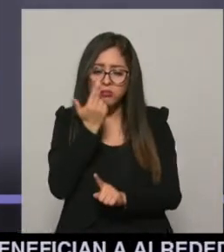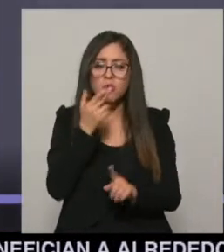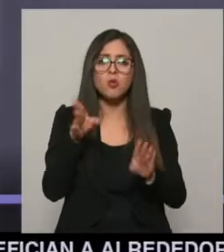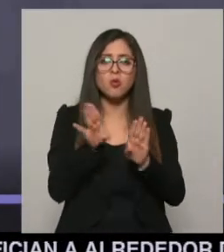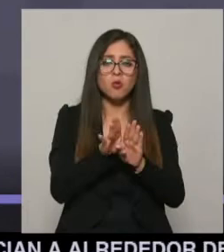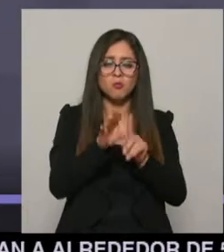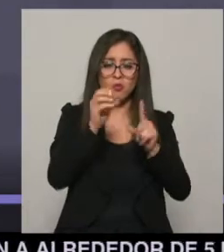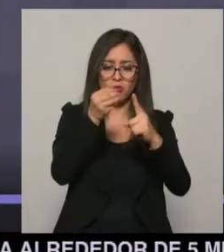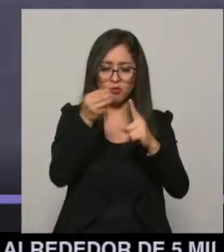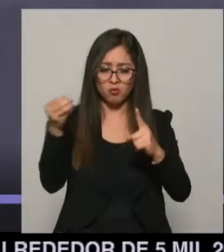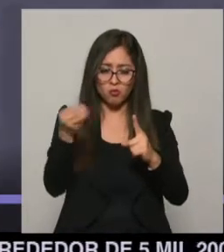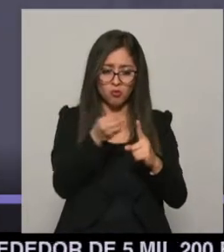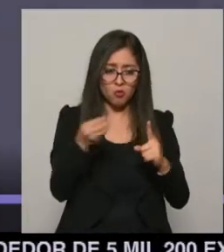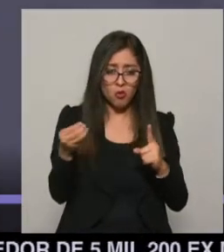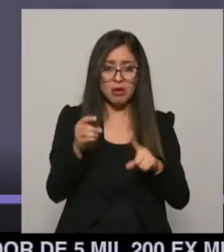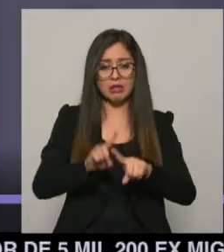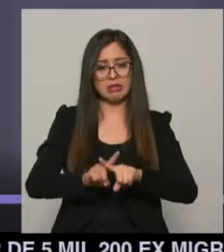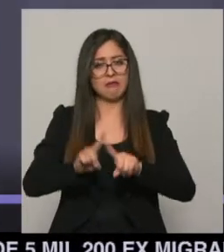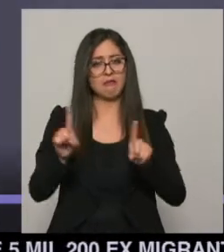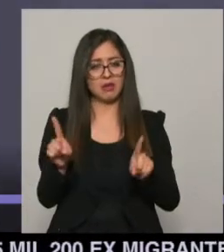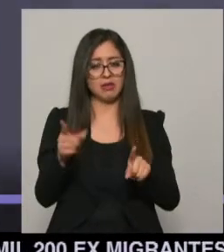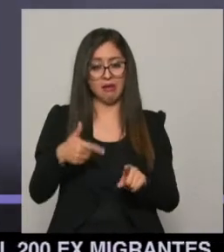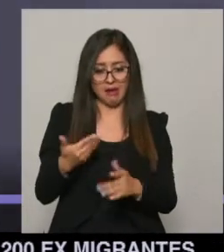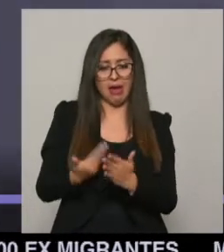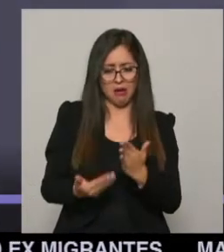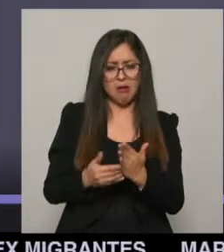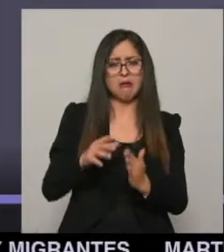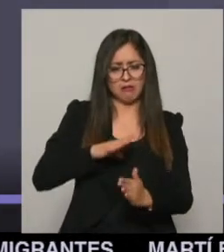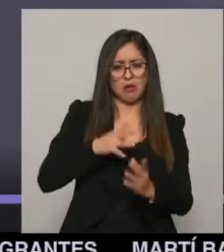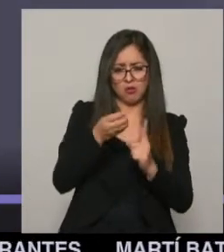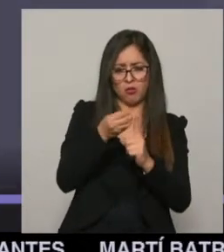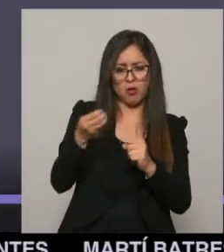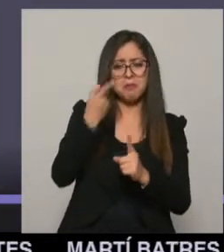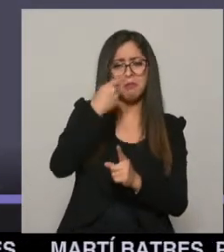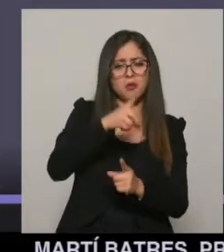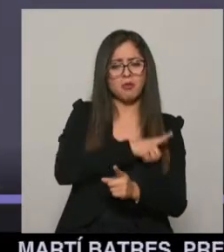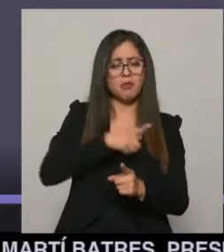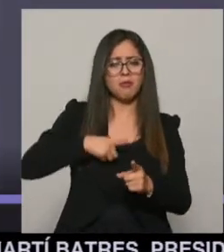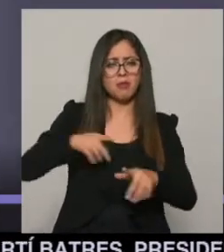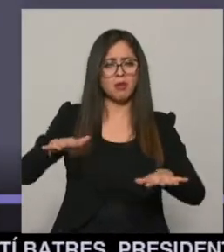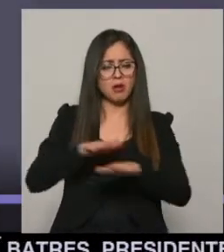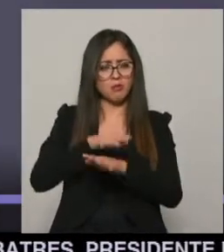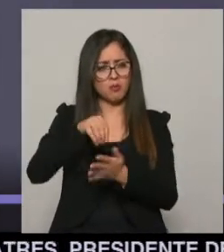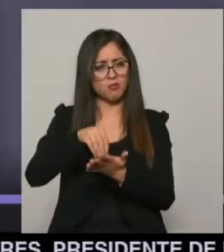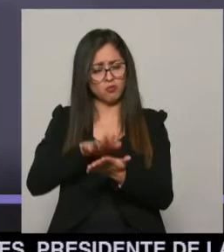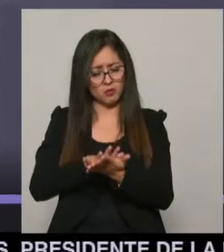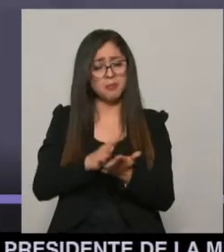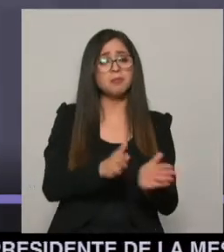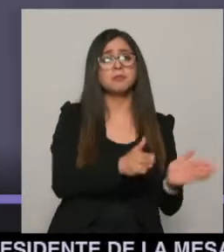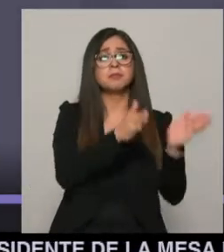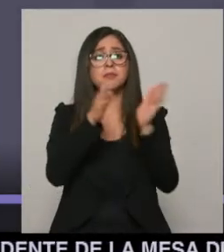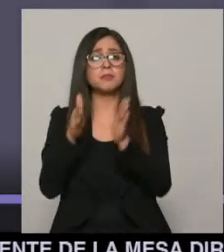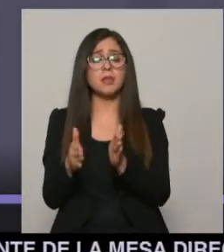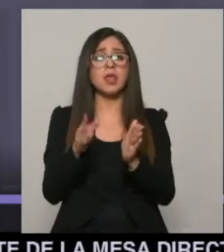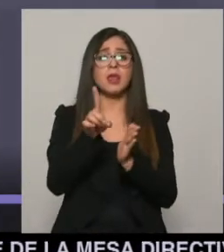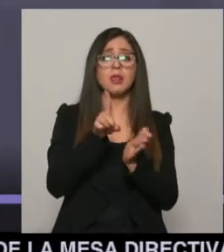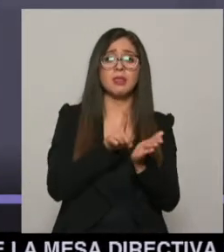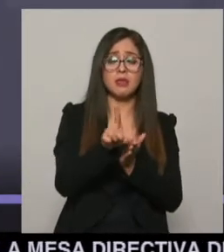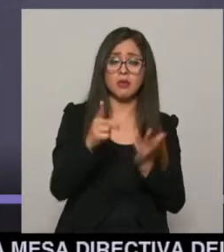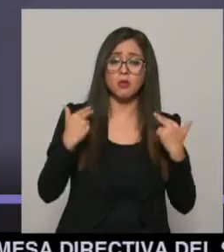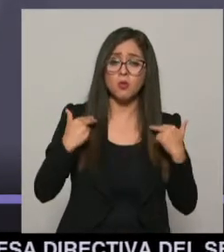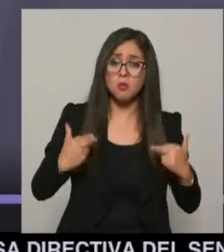ordenamiento distinto al que hoy tenemos en esta ciudad. Y bueno, particularmente en el eje de derechos humanos tenemos también la